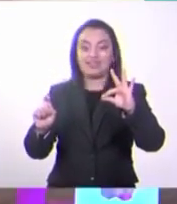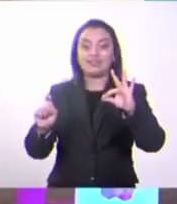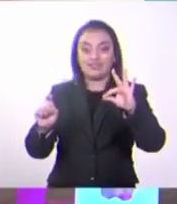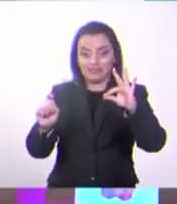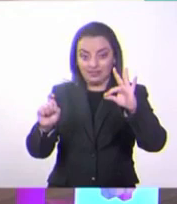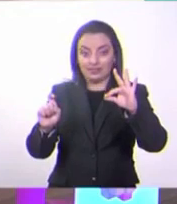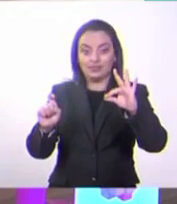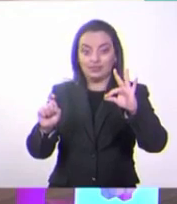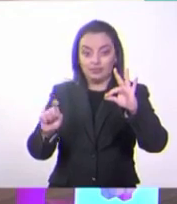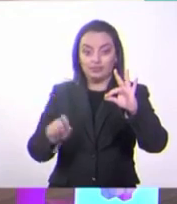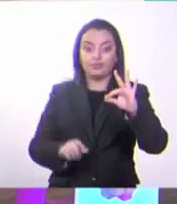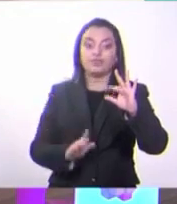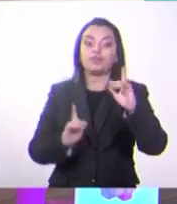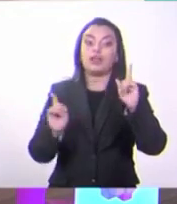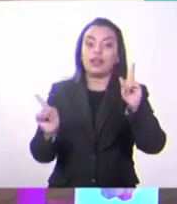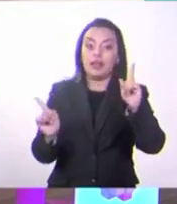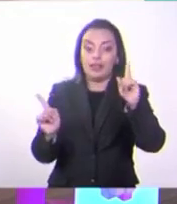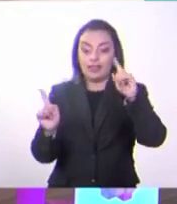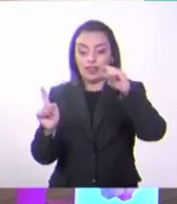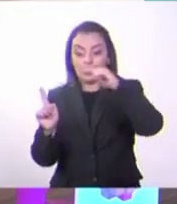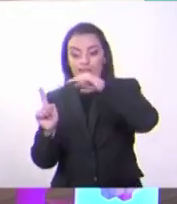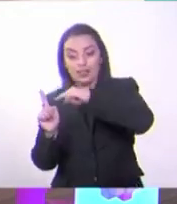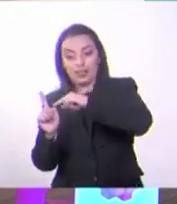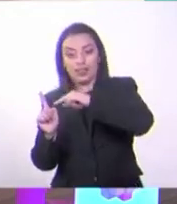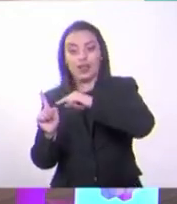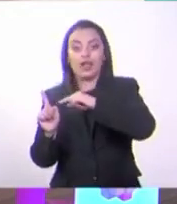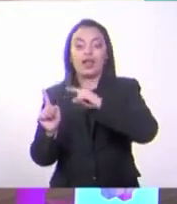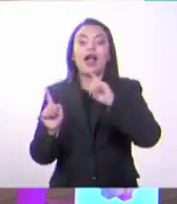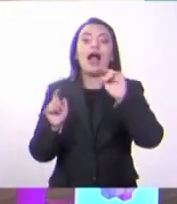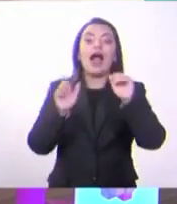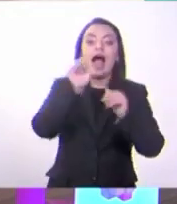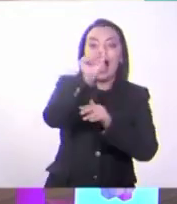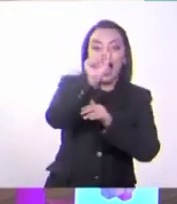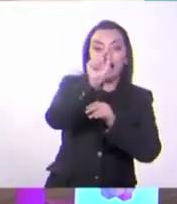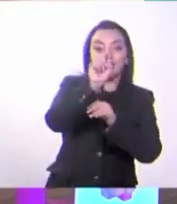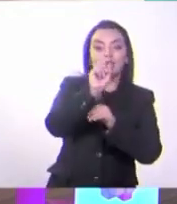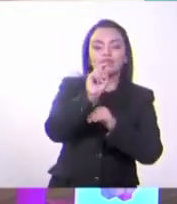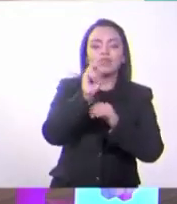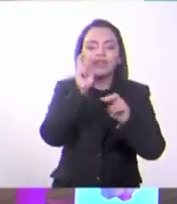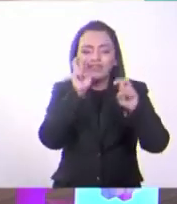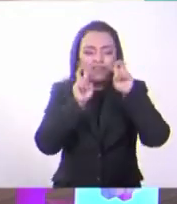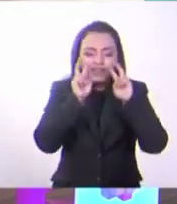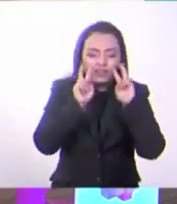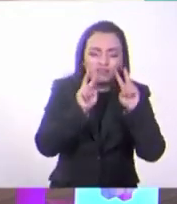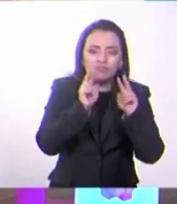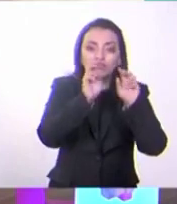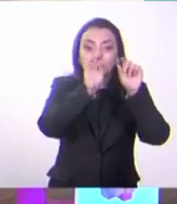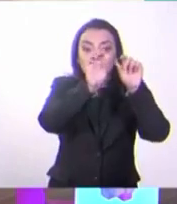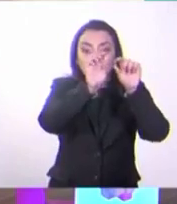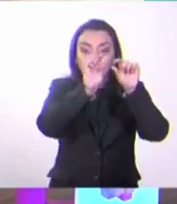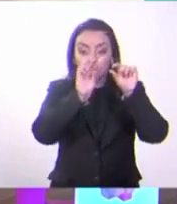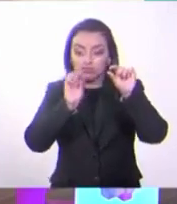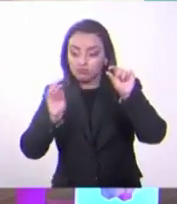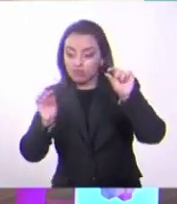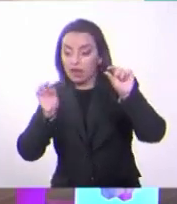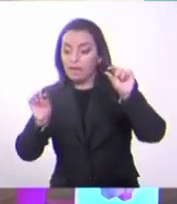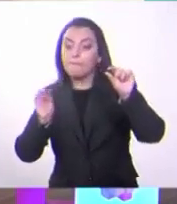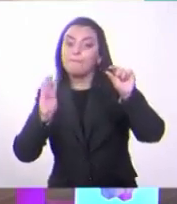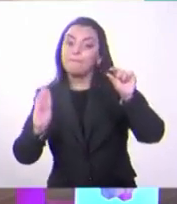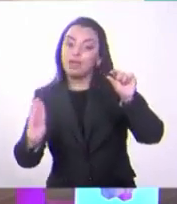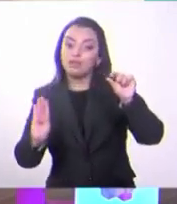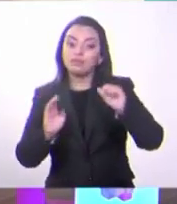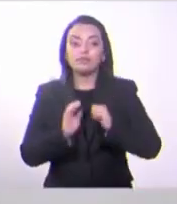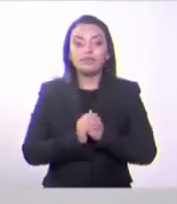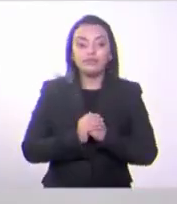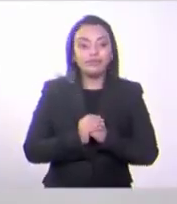número en A, lo evalúo en la función y ese me va a dar un número en B. A lo que usualmente le llamamos y, ¿no? Sí, a lo que usualmente le llamamos